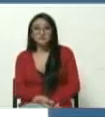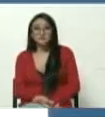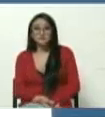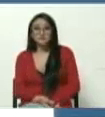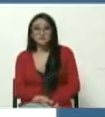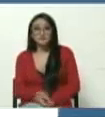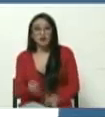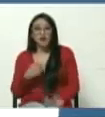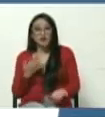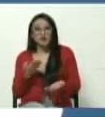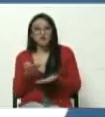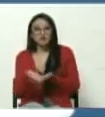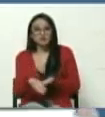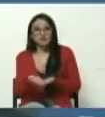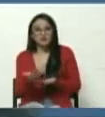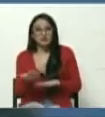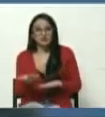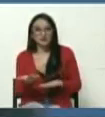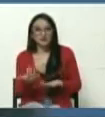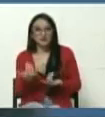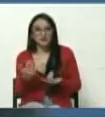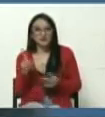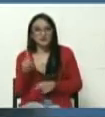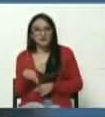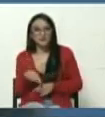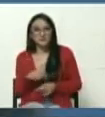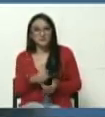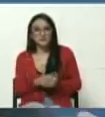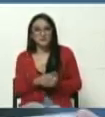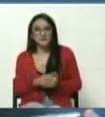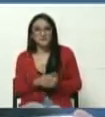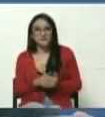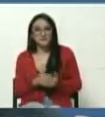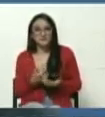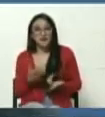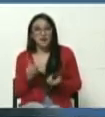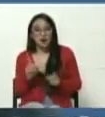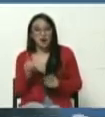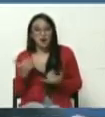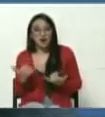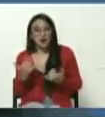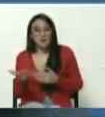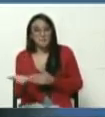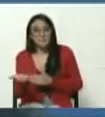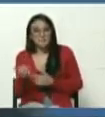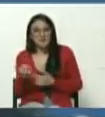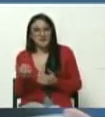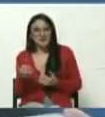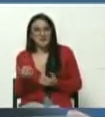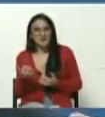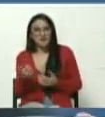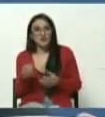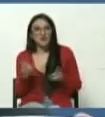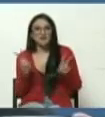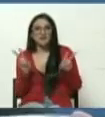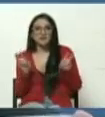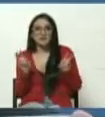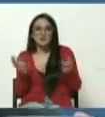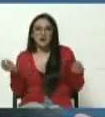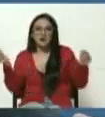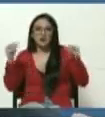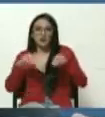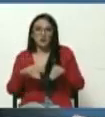Hemos solicitado ahora, Madeleine, también estamos solicitando en el marco de los